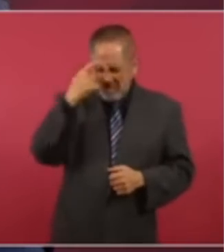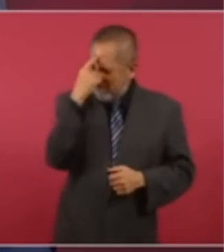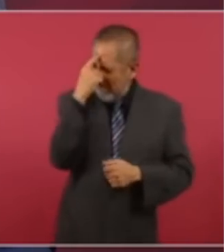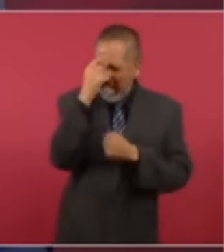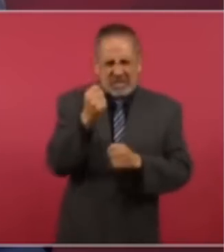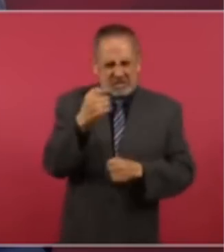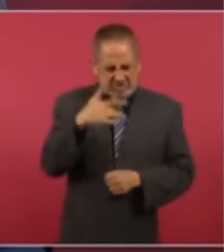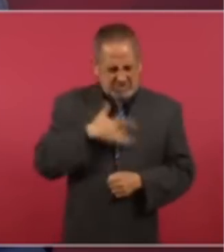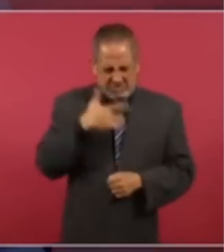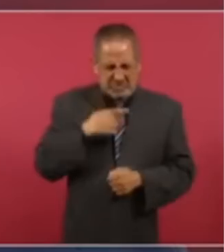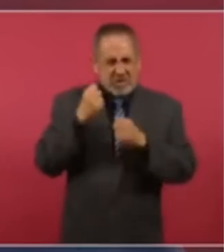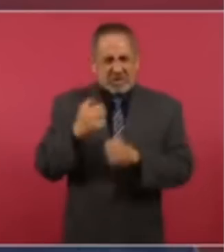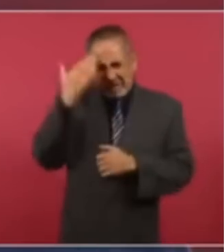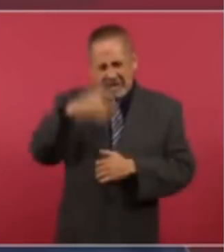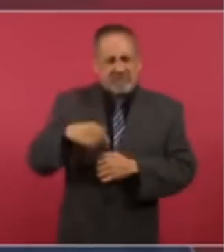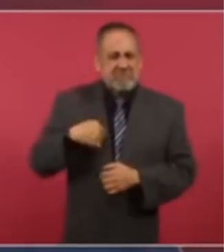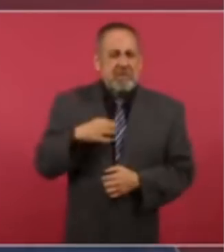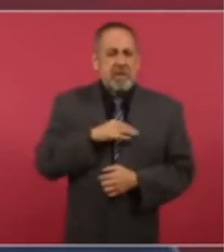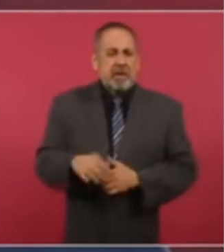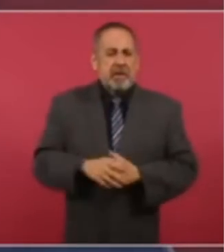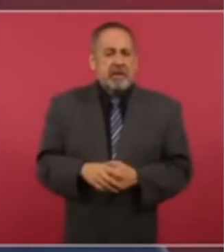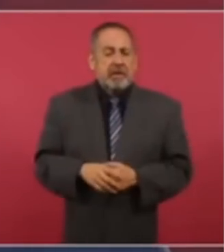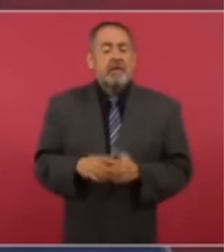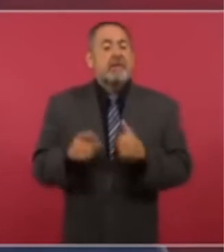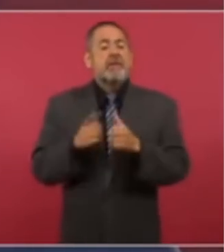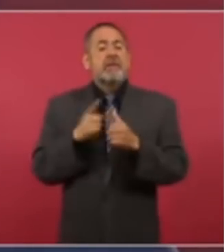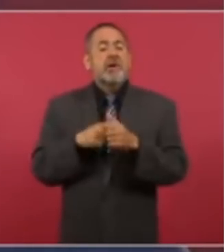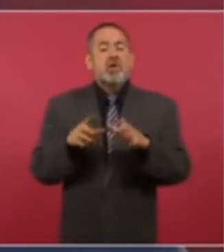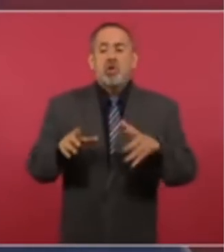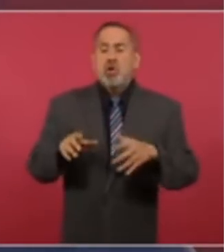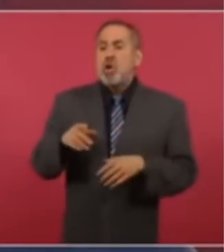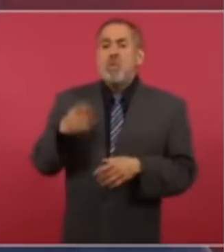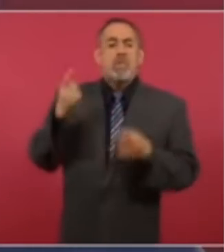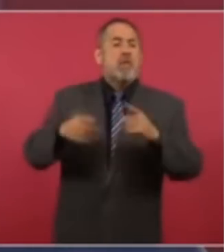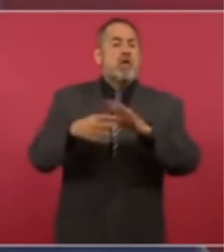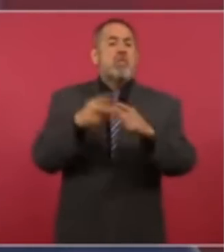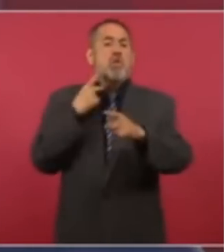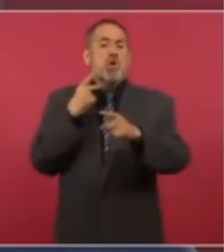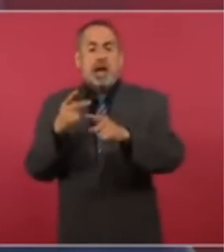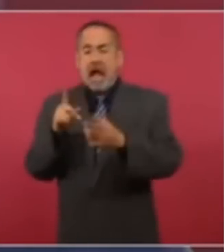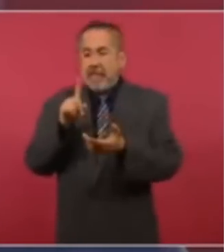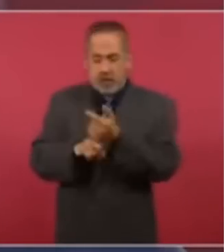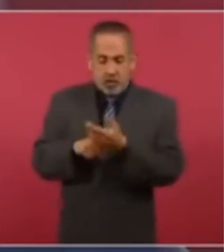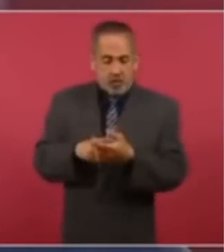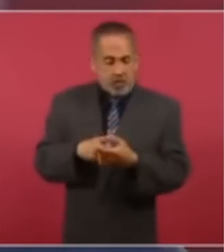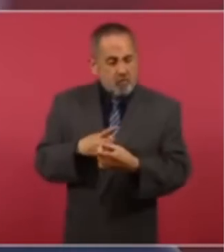convicciones, de que no se puede tener autoridad política si no se tiene autoridad